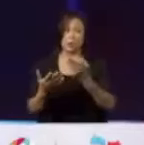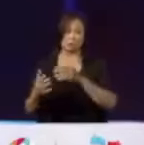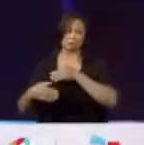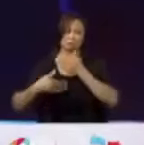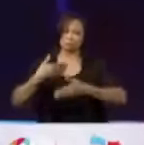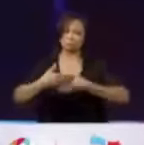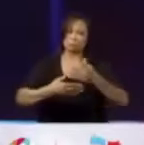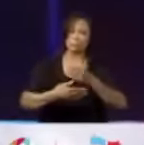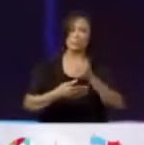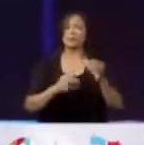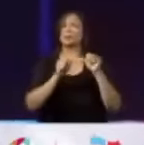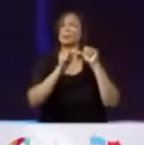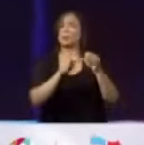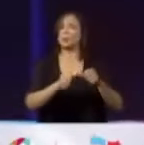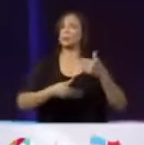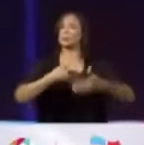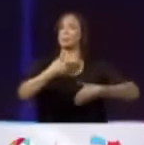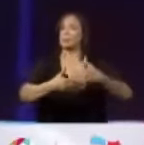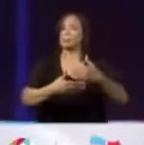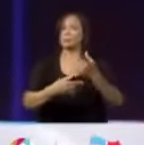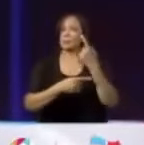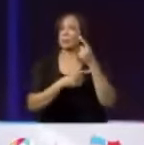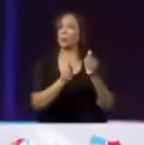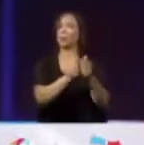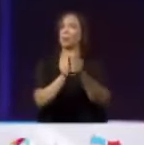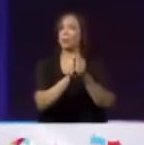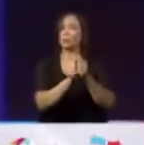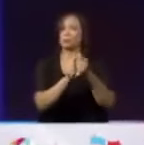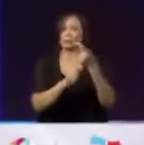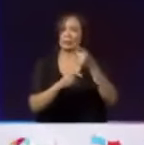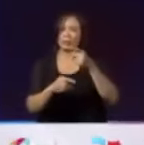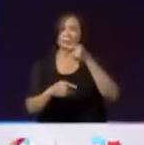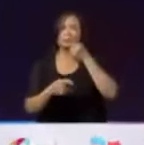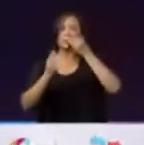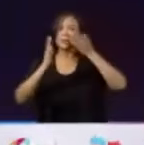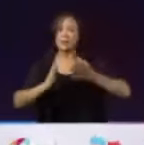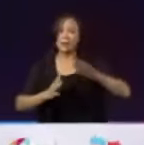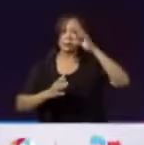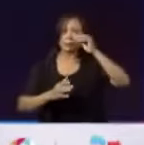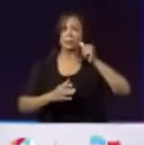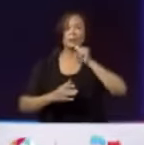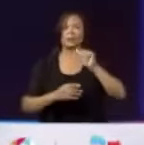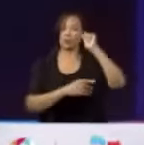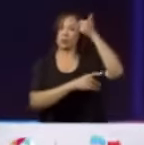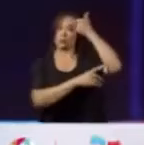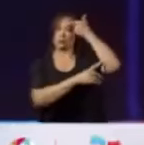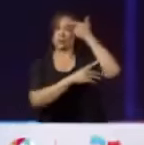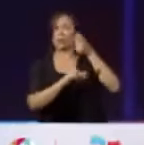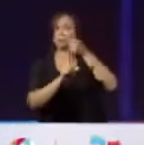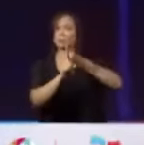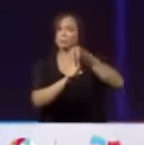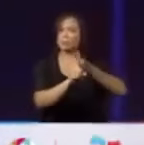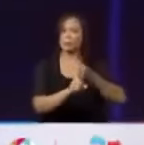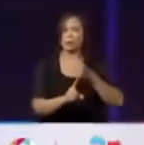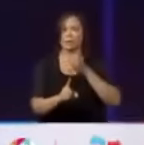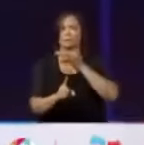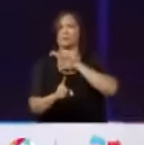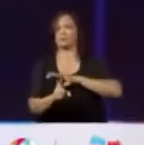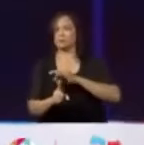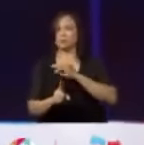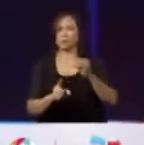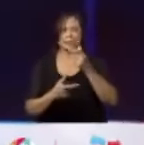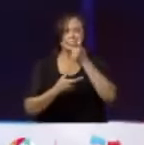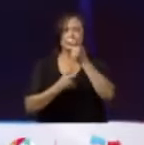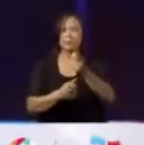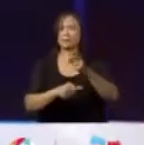hemos avanzado. Y seguiremos avanzando juntos entre el pueblo dominicano y un gobierno que trabaja a favor